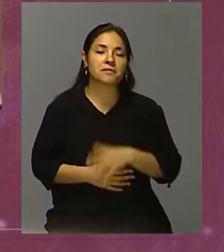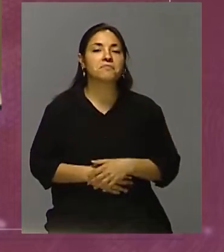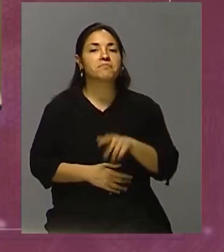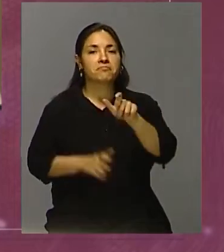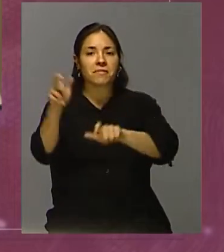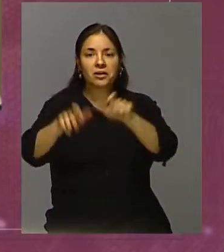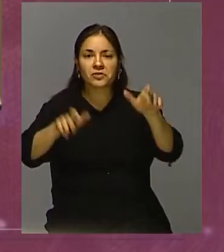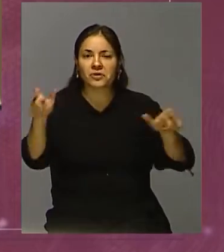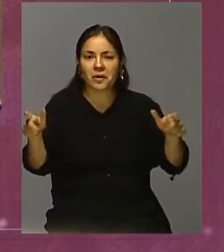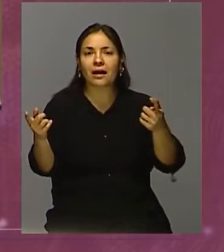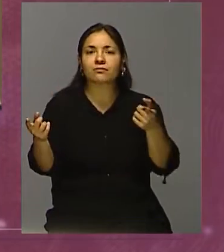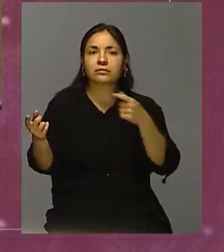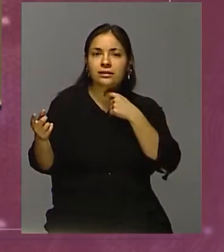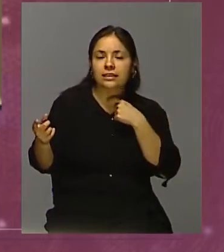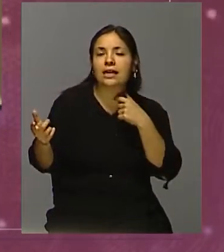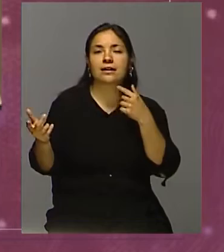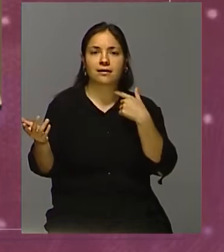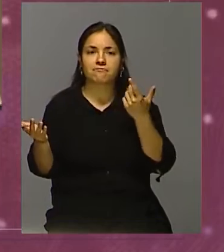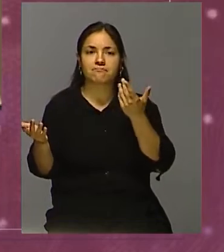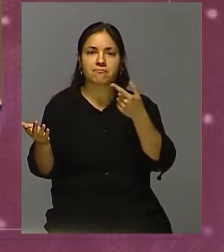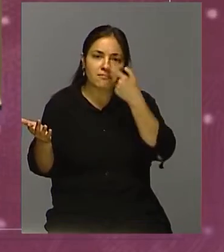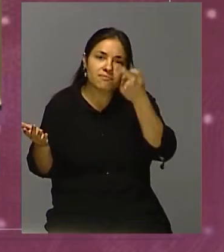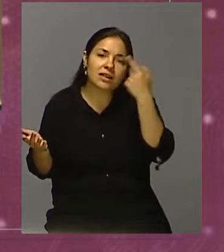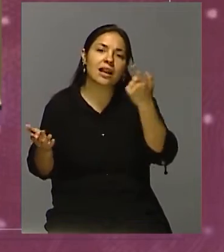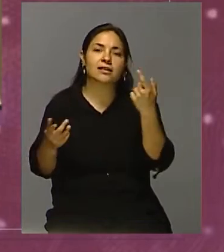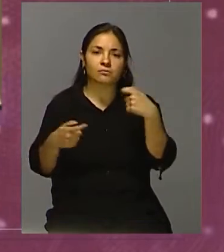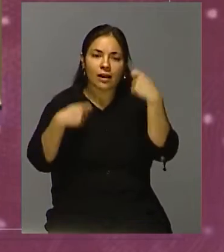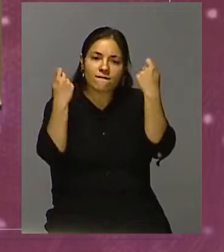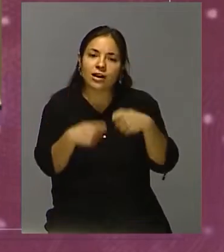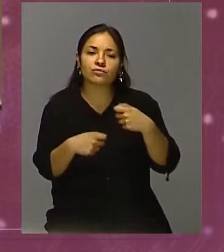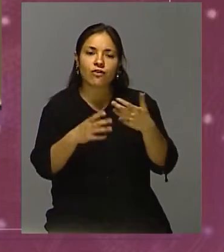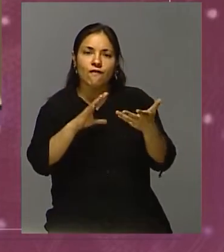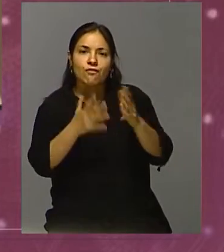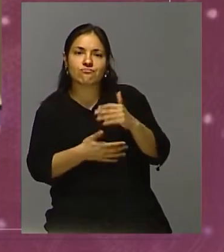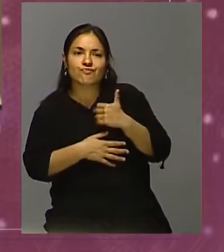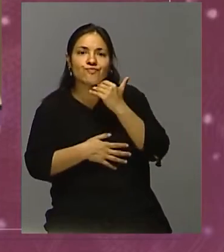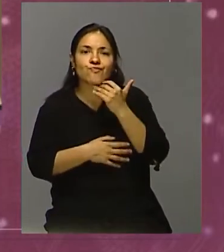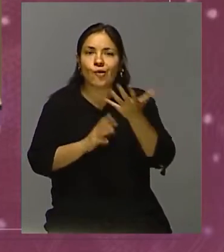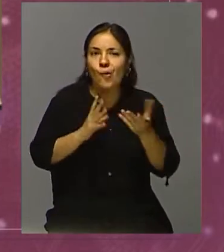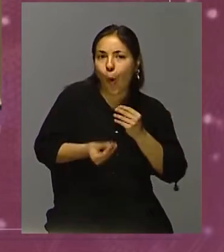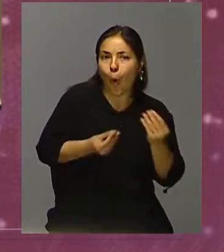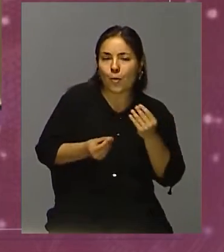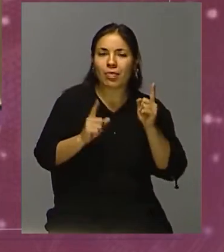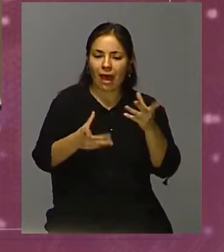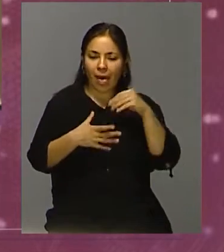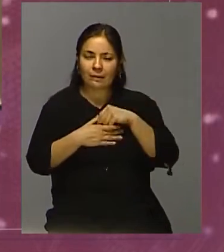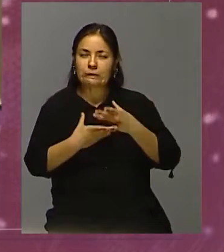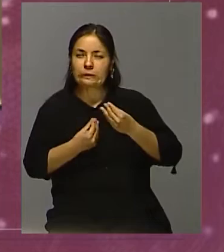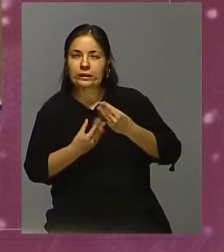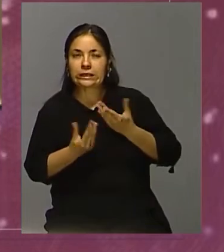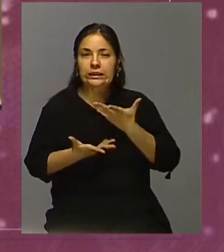gente que tal vez quiere animarse, no sabe cómo hacerlo y tiene ciertos temores, ¿no? Por eso queríamos hablar en este